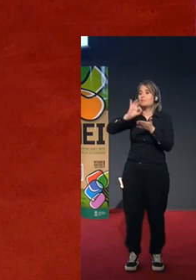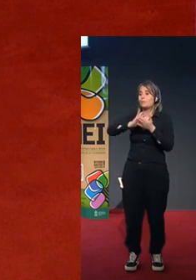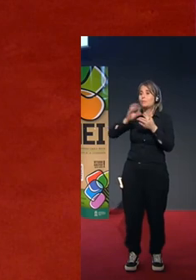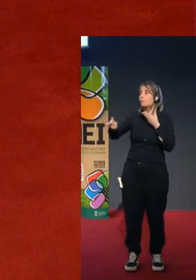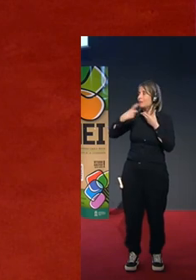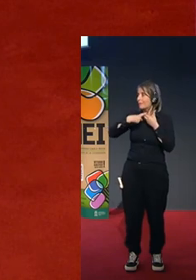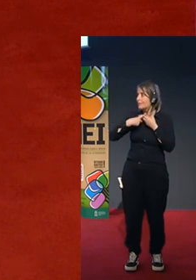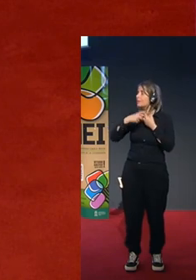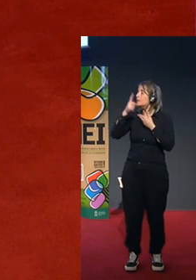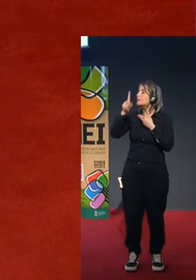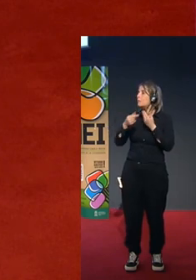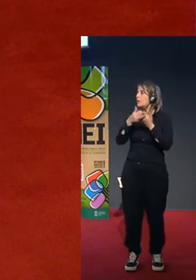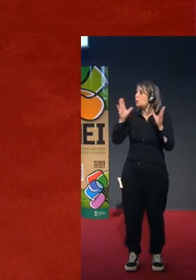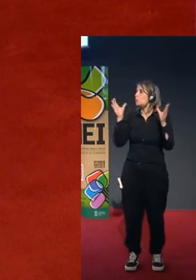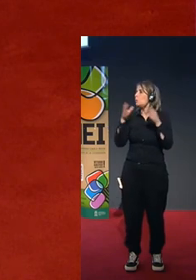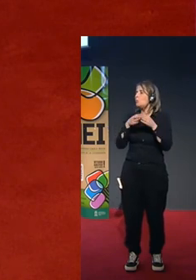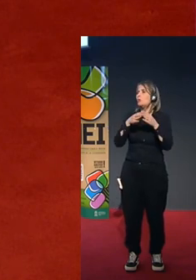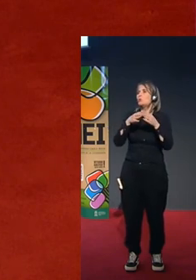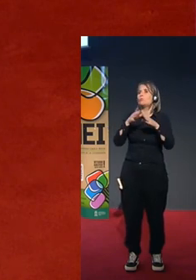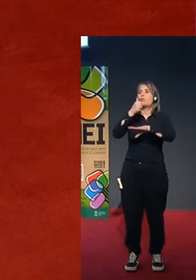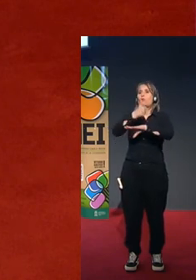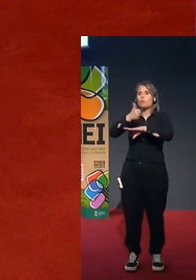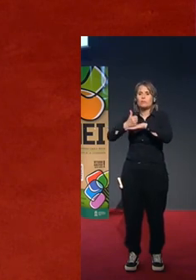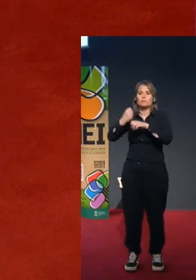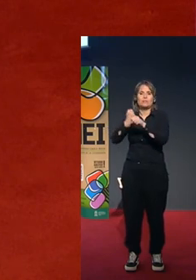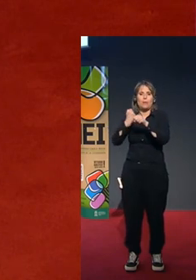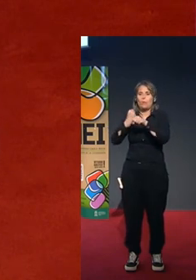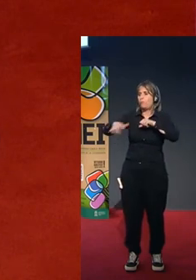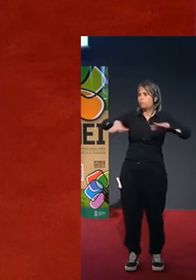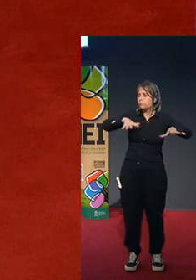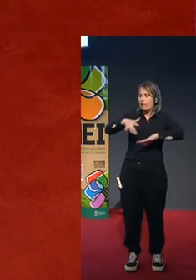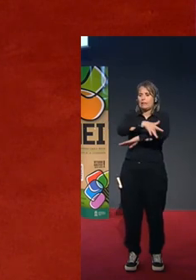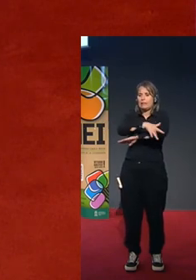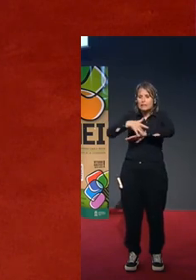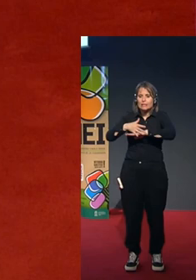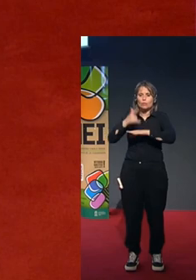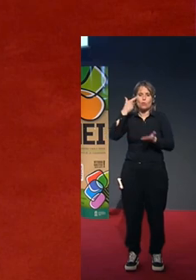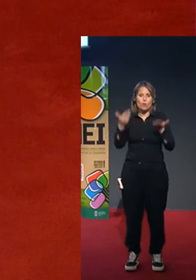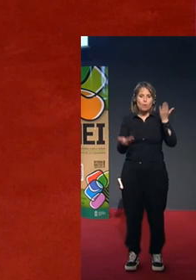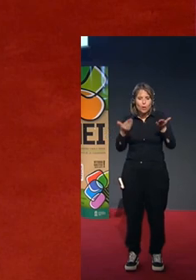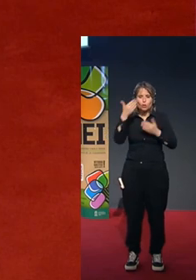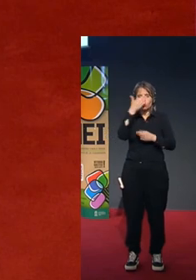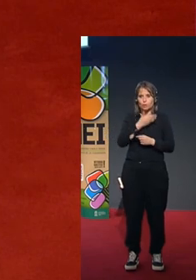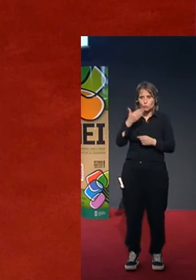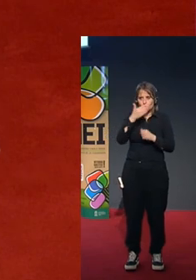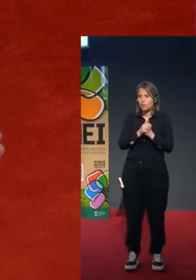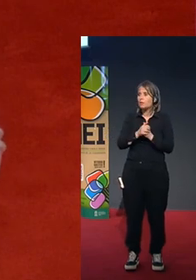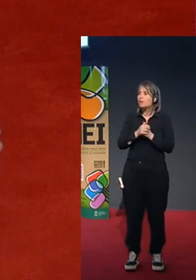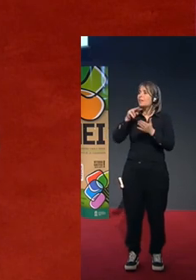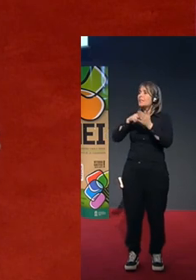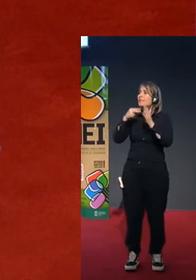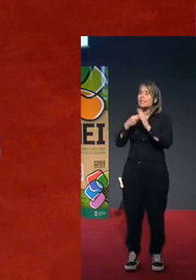de participación por colectivos y ciudadanía que trabajan activamente en el diseño y evaluación de esta escuela a todos los